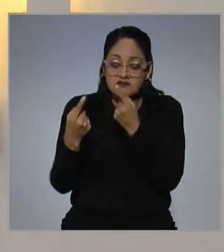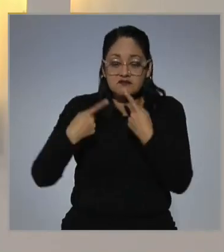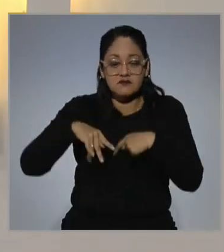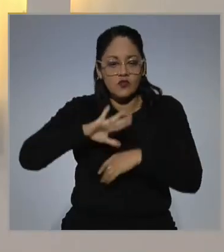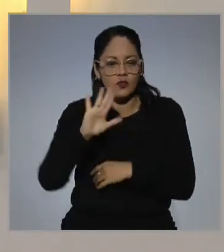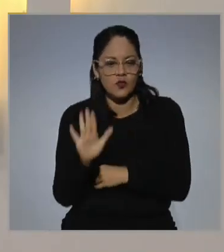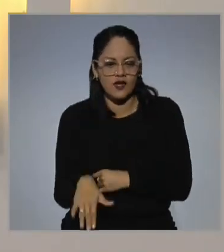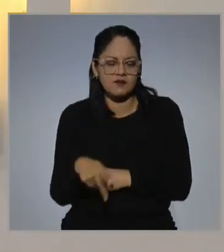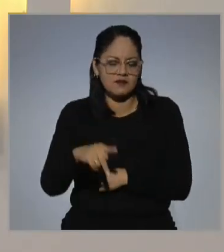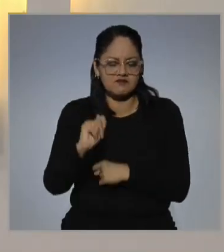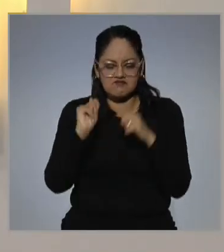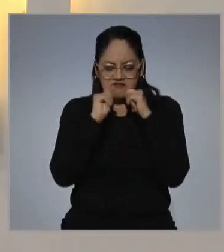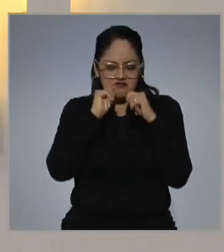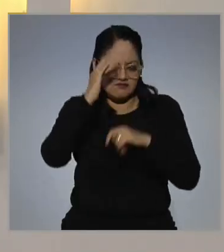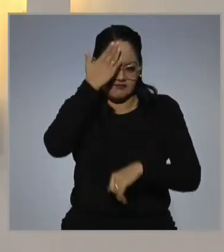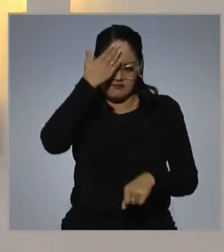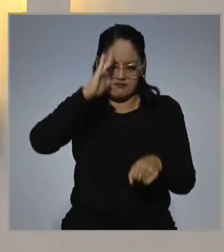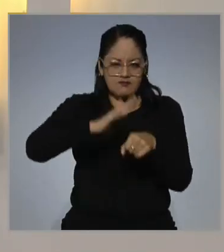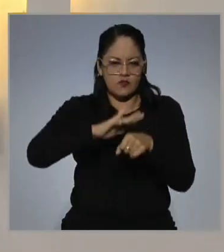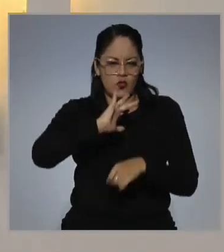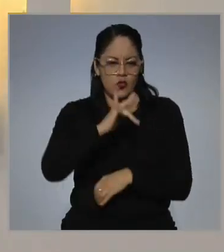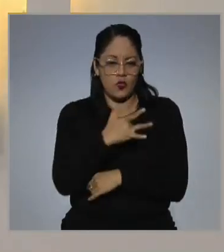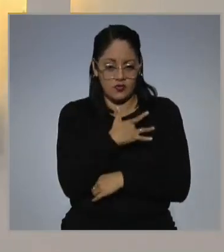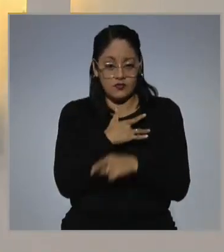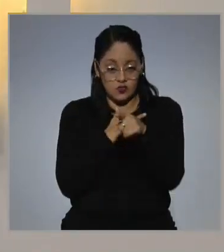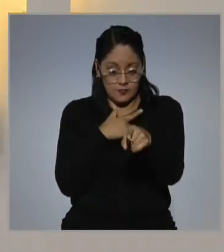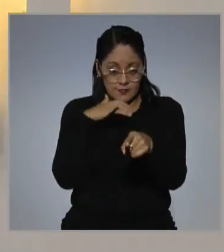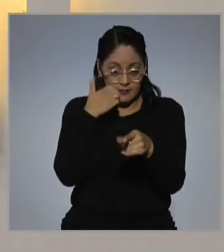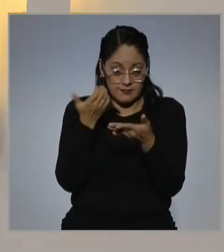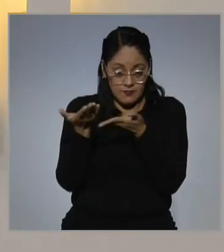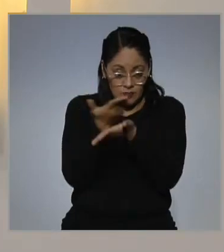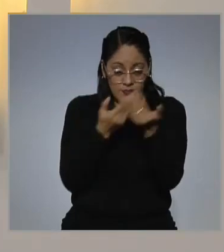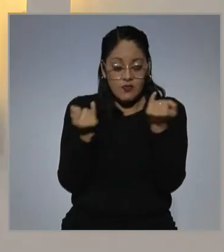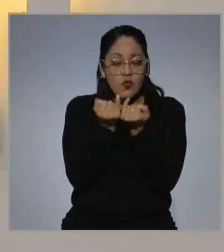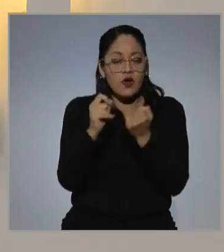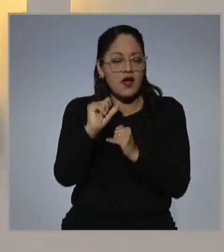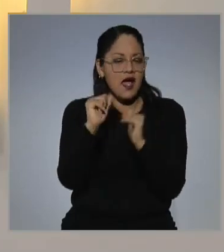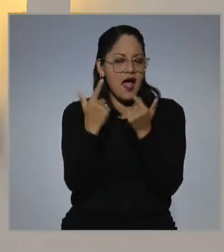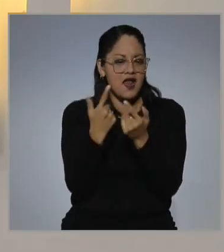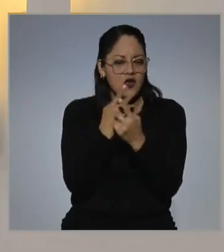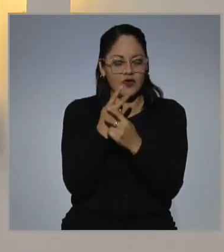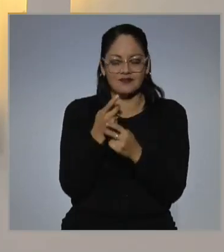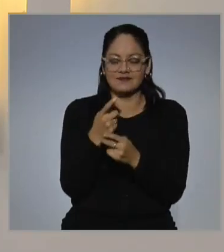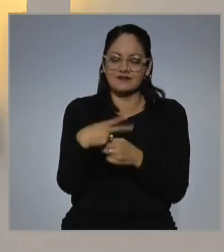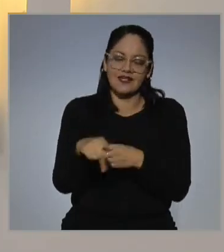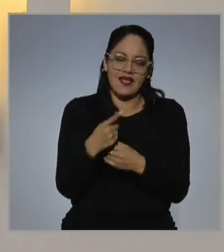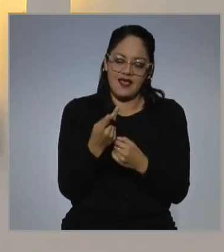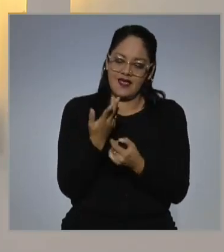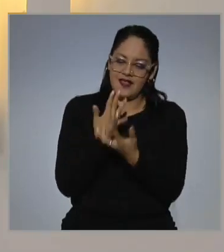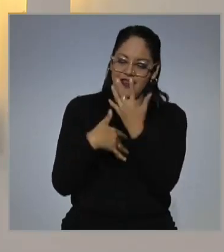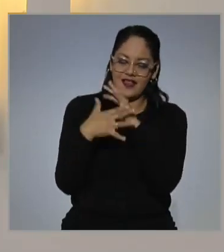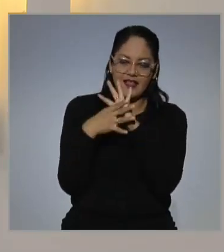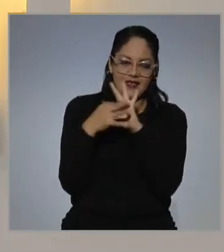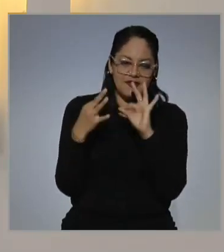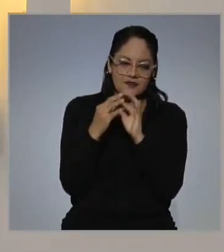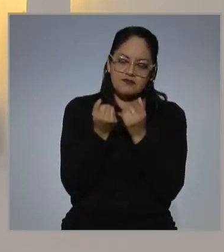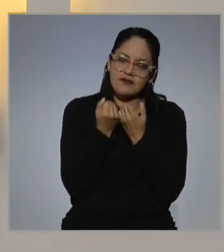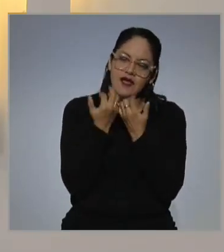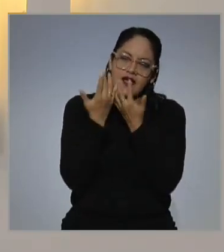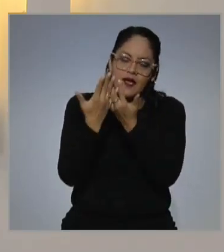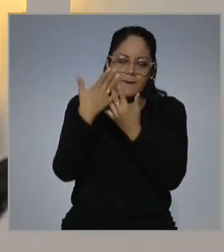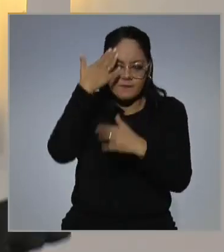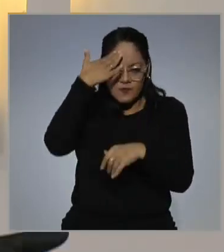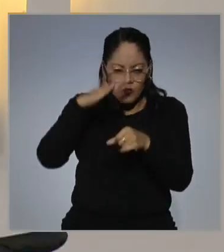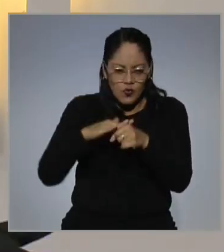siempre llevamos presentes en nuestros corazones. Si quieren compartirnos incluso alguna calaverita que quieran hacer en memoria de